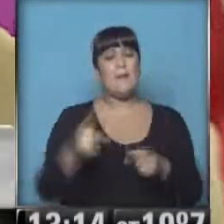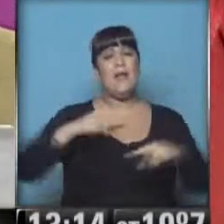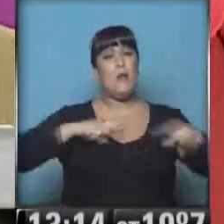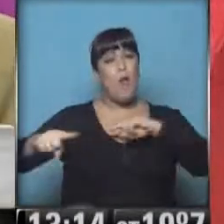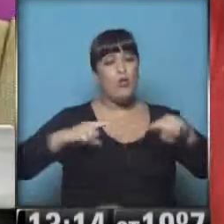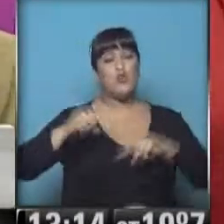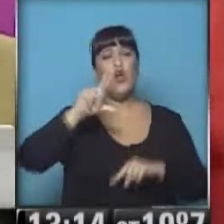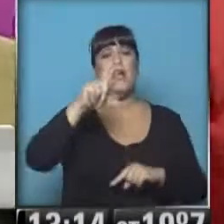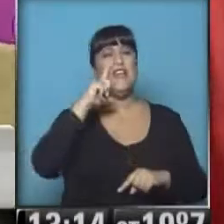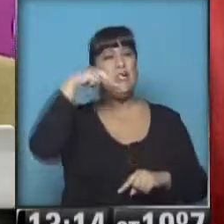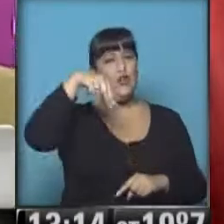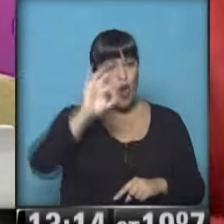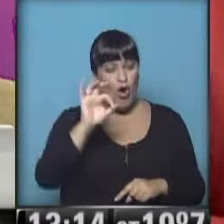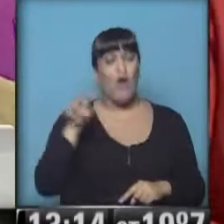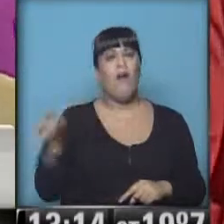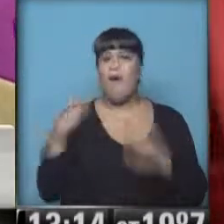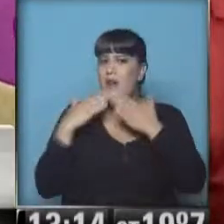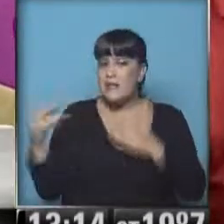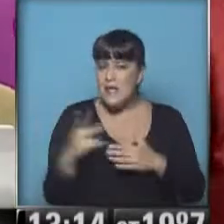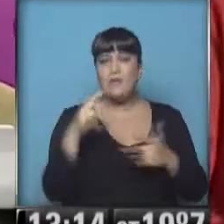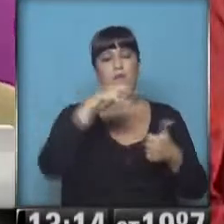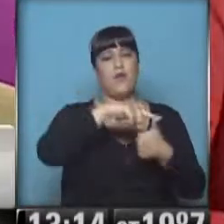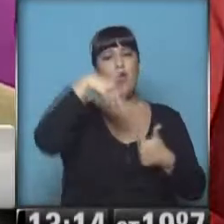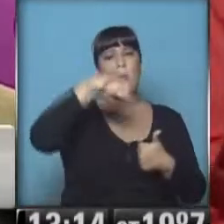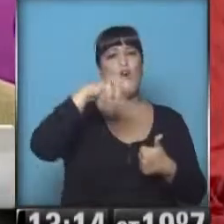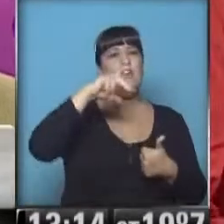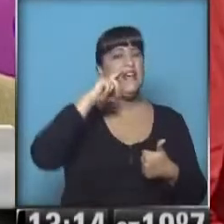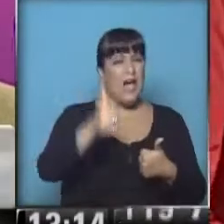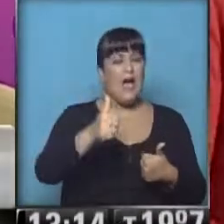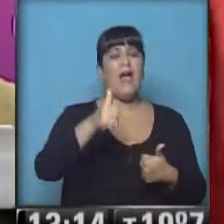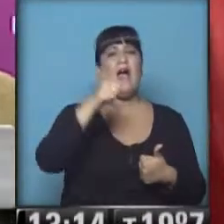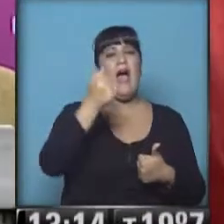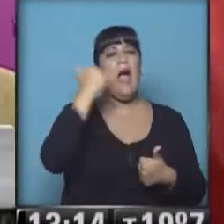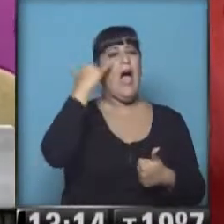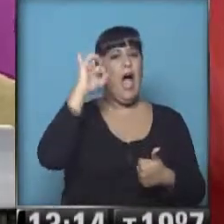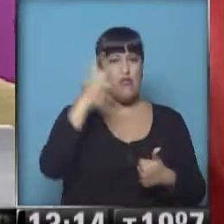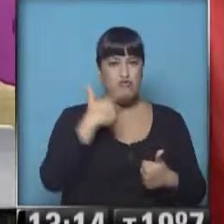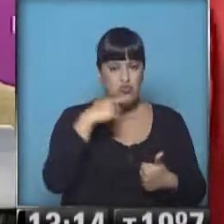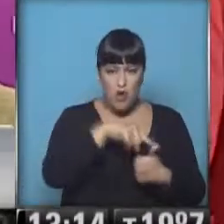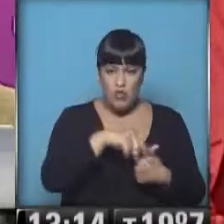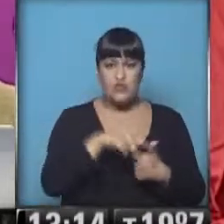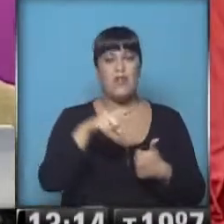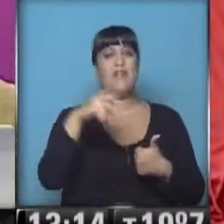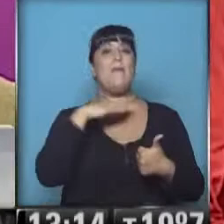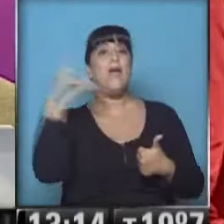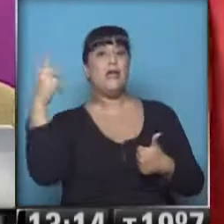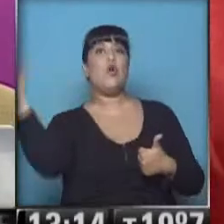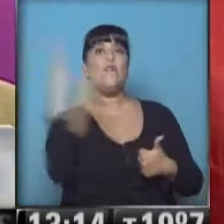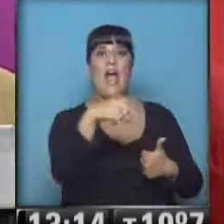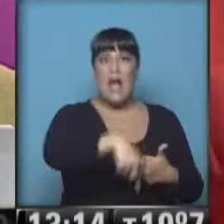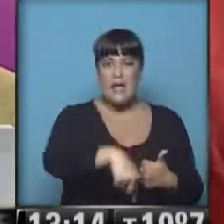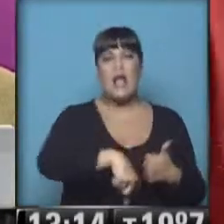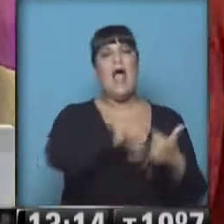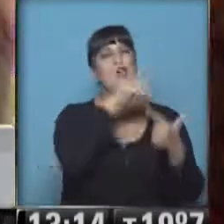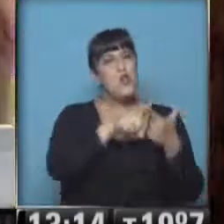produce están que son mónica ayos que vienen un acto de una quijotada viene desde méjico para hacerla y el